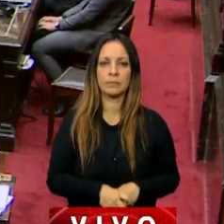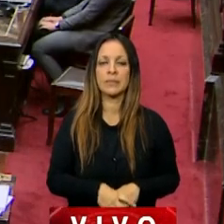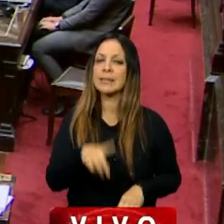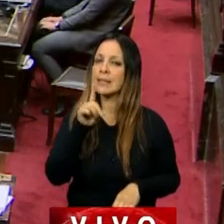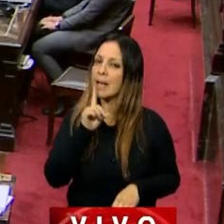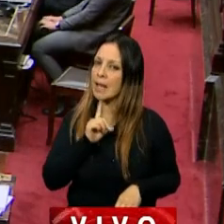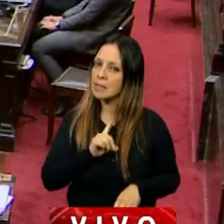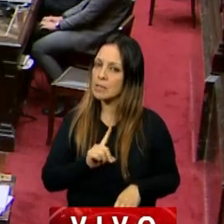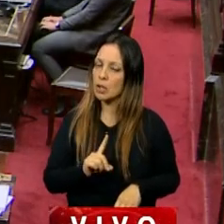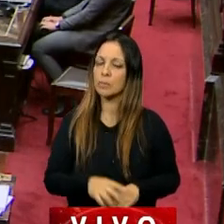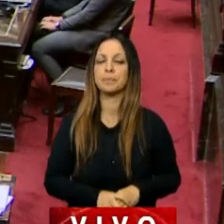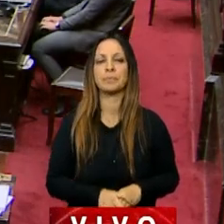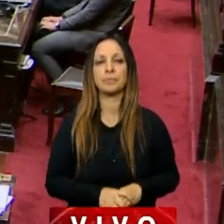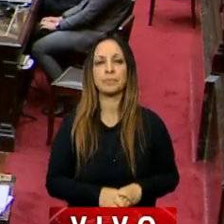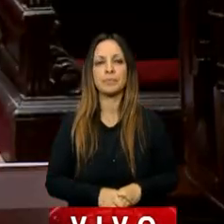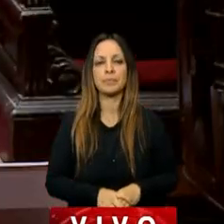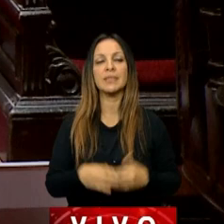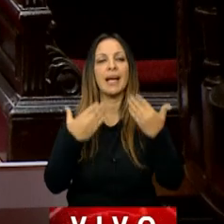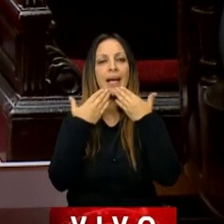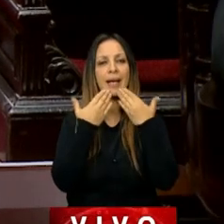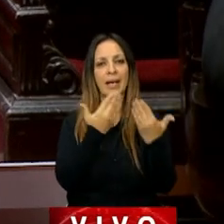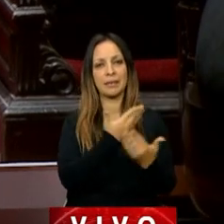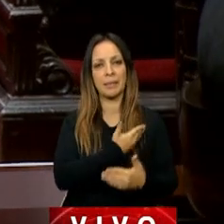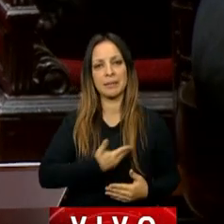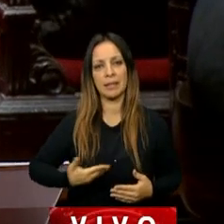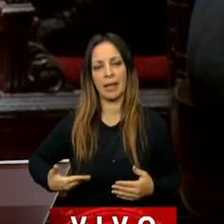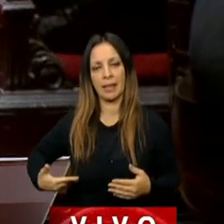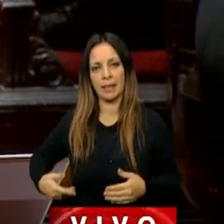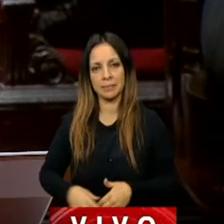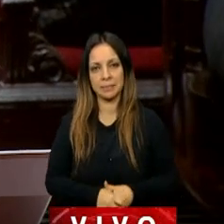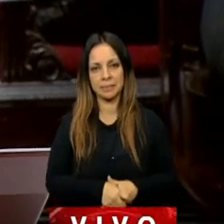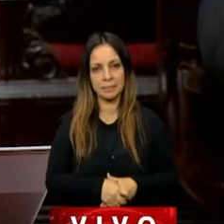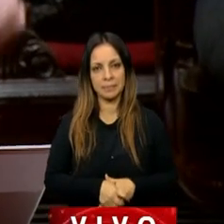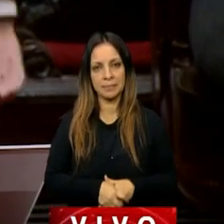Silencio. Gracias, señor presidente.